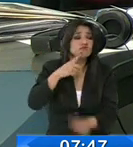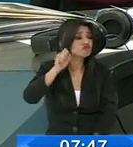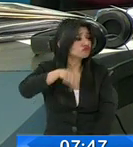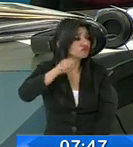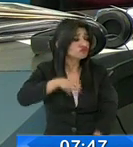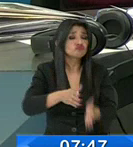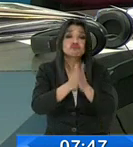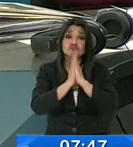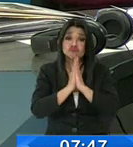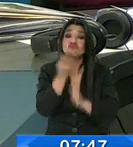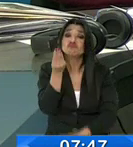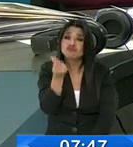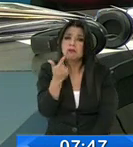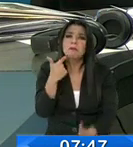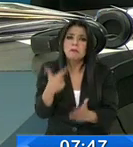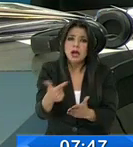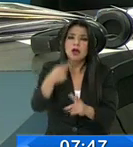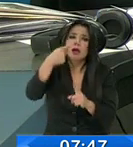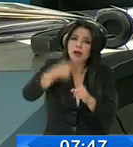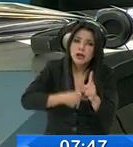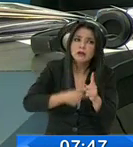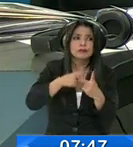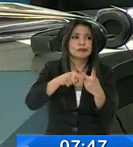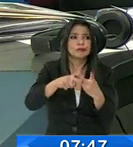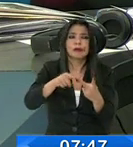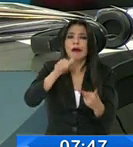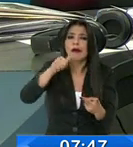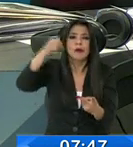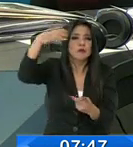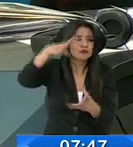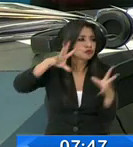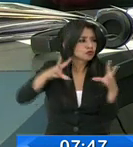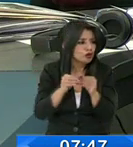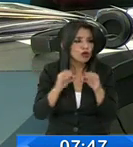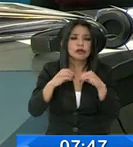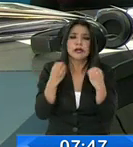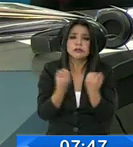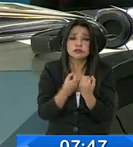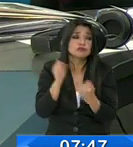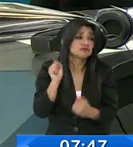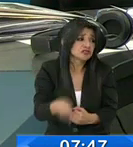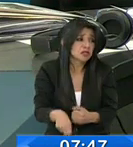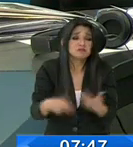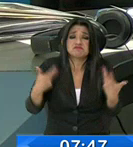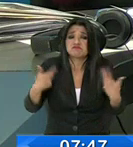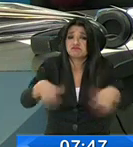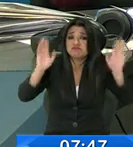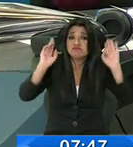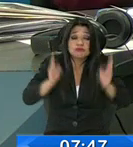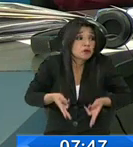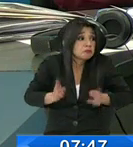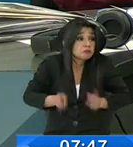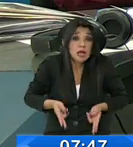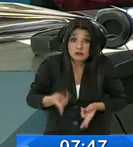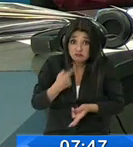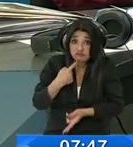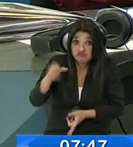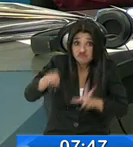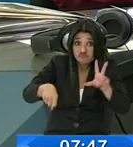pidió dinero era para el arriendo era para la organización del movimiento es como si aquí esto sería normal